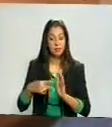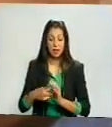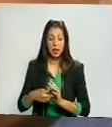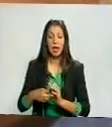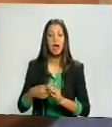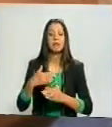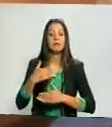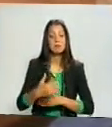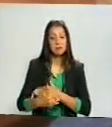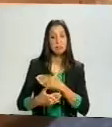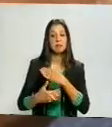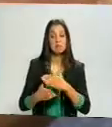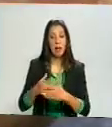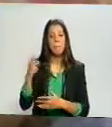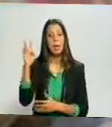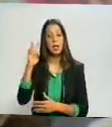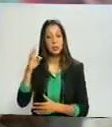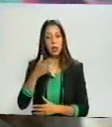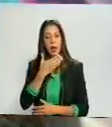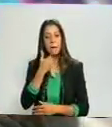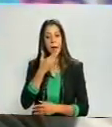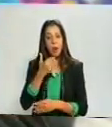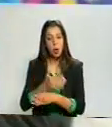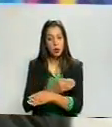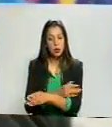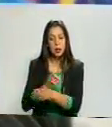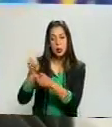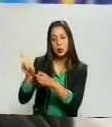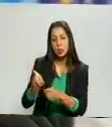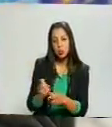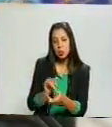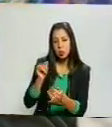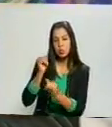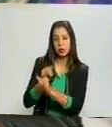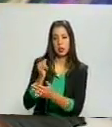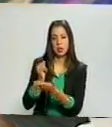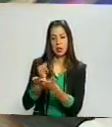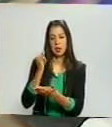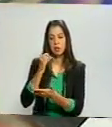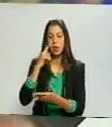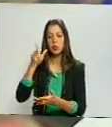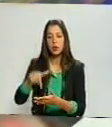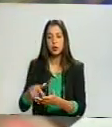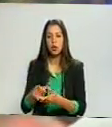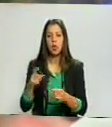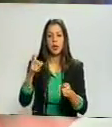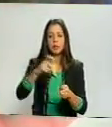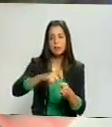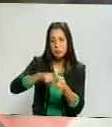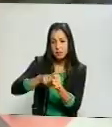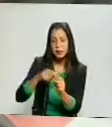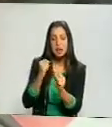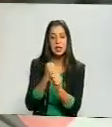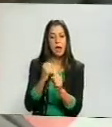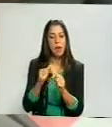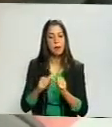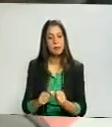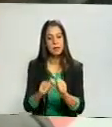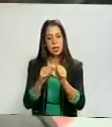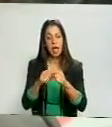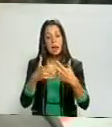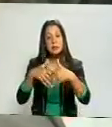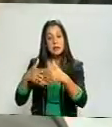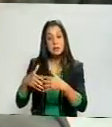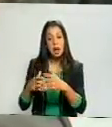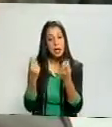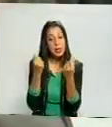ventajas especiales a la nación en lo tributario, en lo impositivo, en la generación de empleos estables, en la producción de riquezas